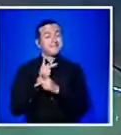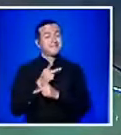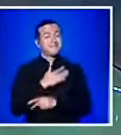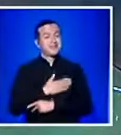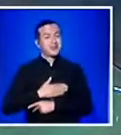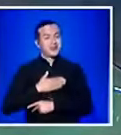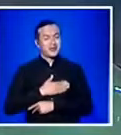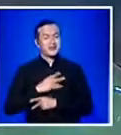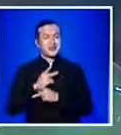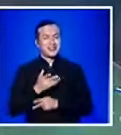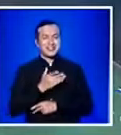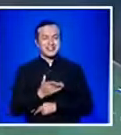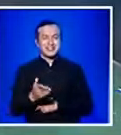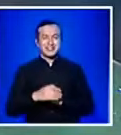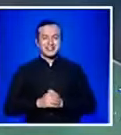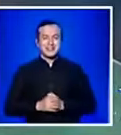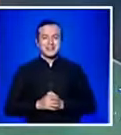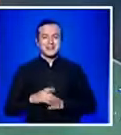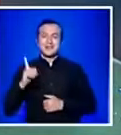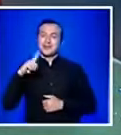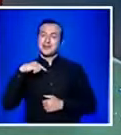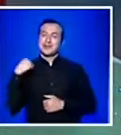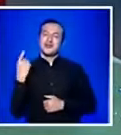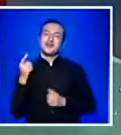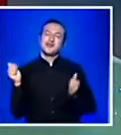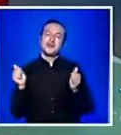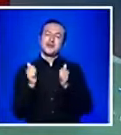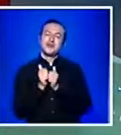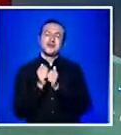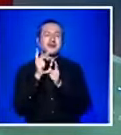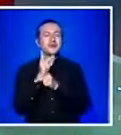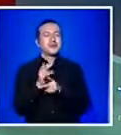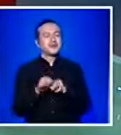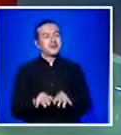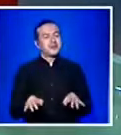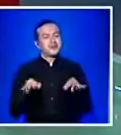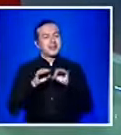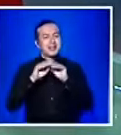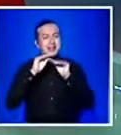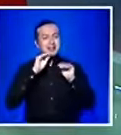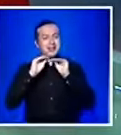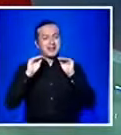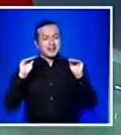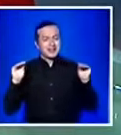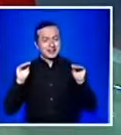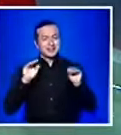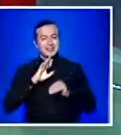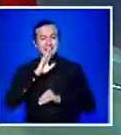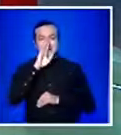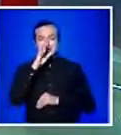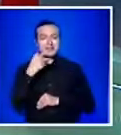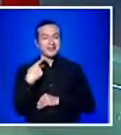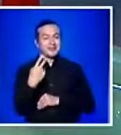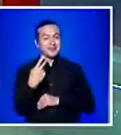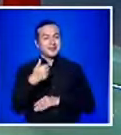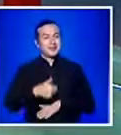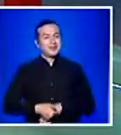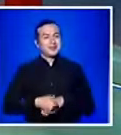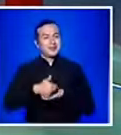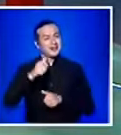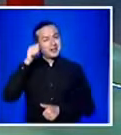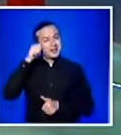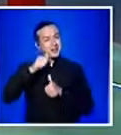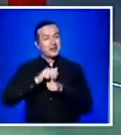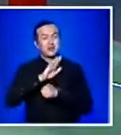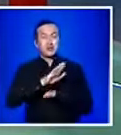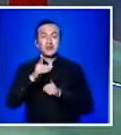a cuidar nuestra piel. Juntos somos más seguridad porque juntos nos cuidamos y también queremos ser ese hilo conector entre usted y las autoridades. Recuerda enviarnos